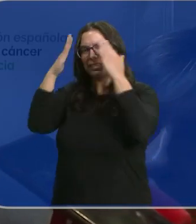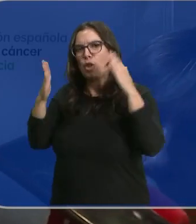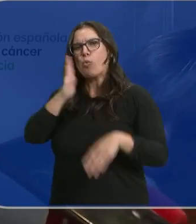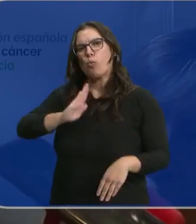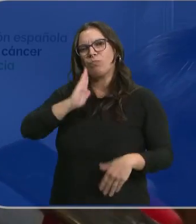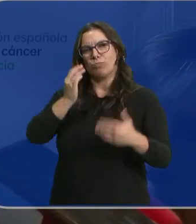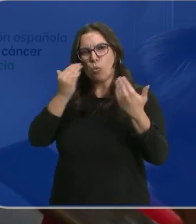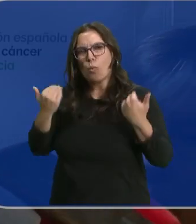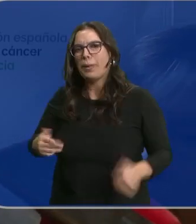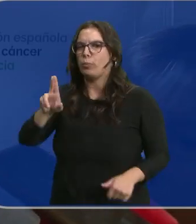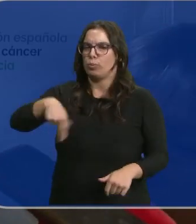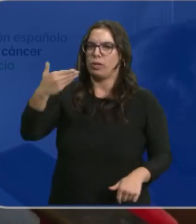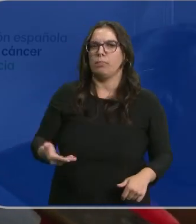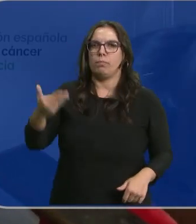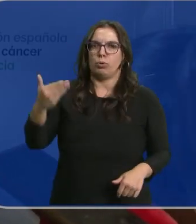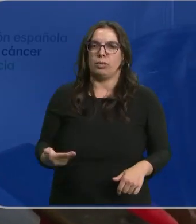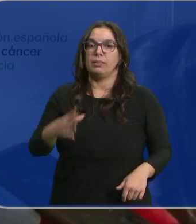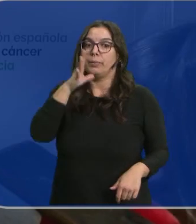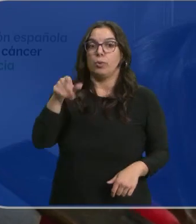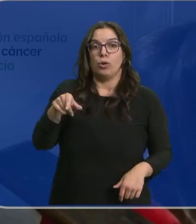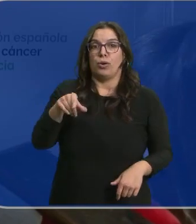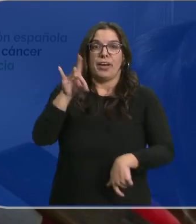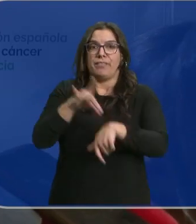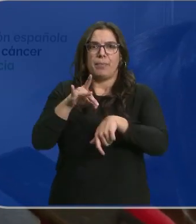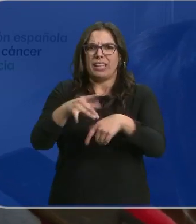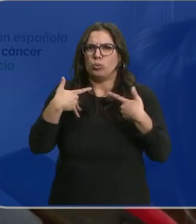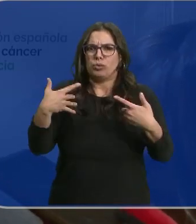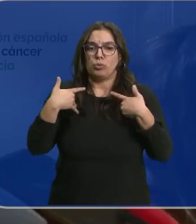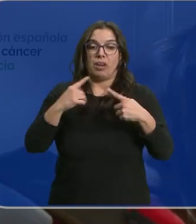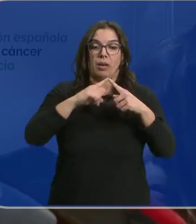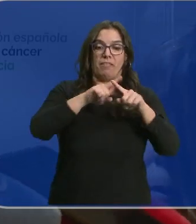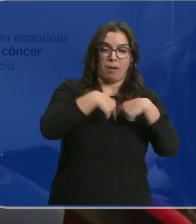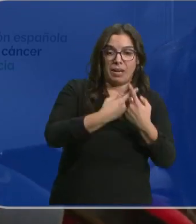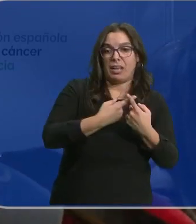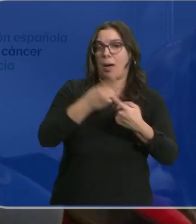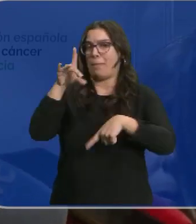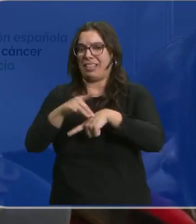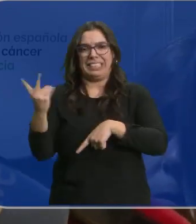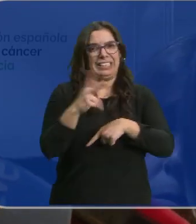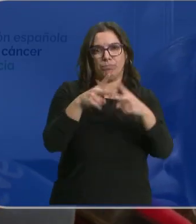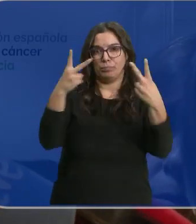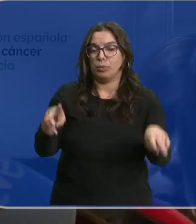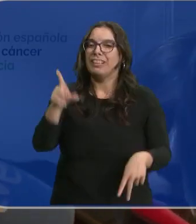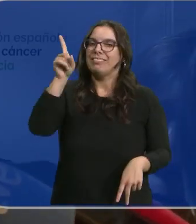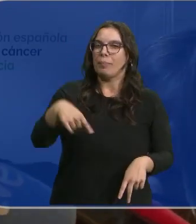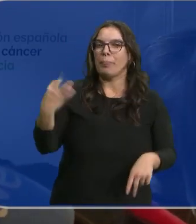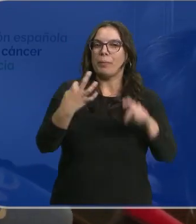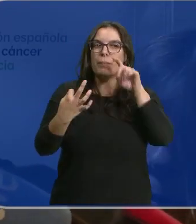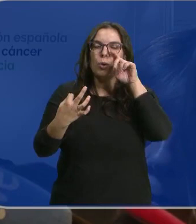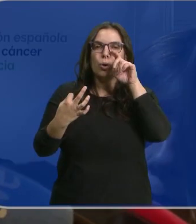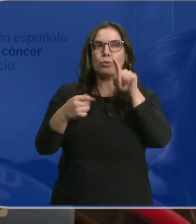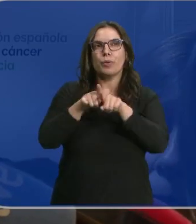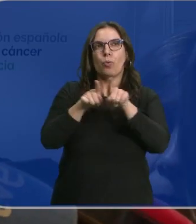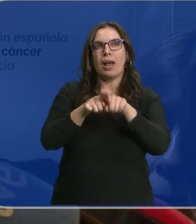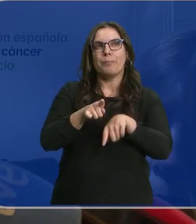humano muy importante, porque es una enfermedad que hace sufrir a pacientes y a familiares. Por lo tanto, tenemos que desarrollar también lo que llamamos